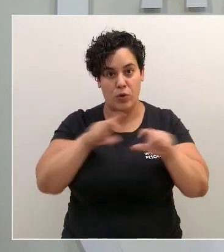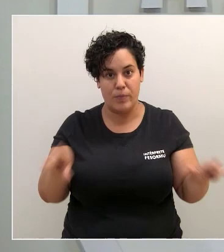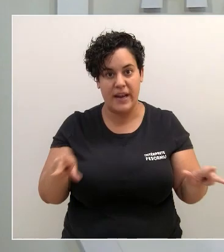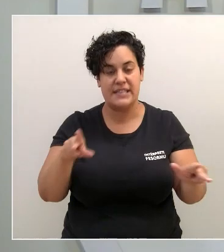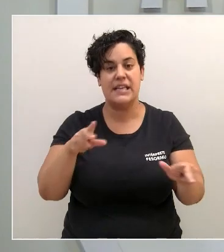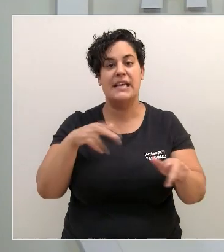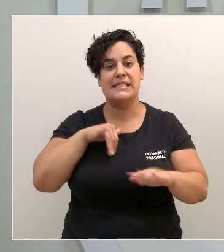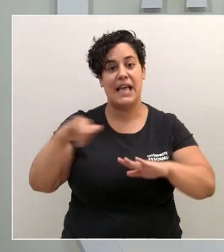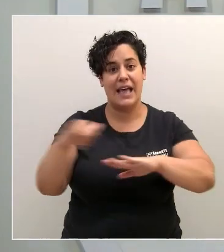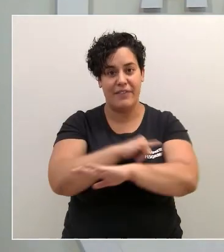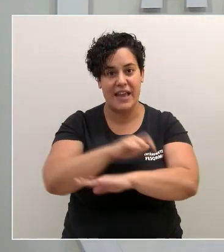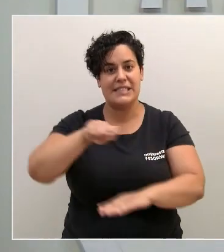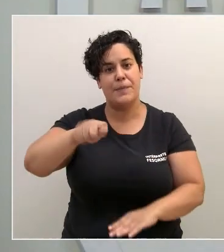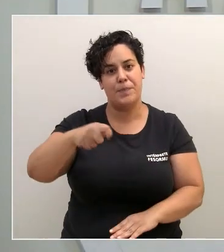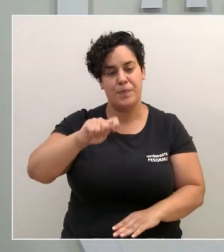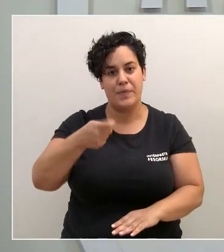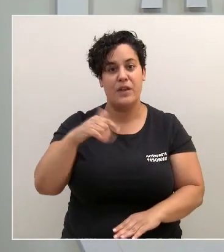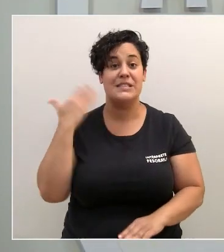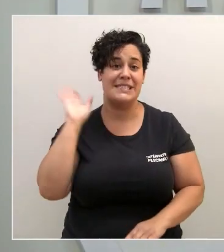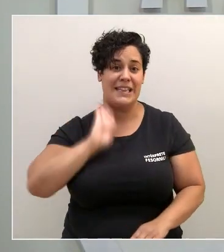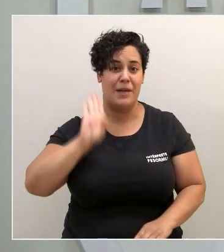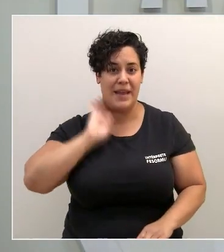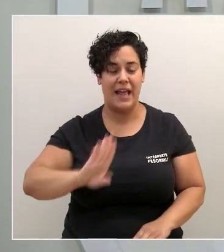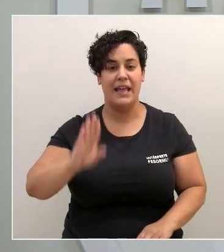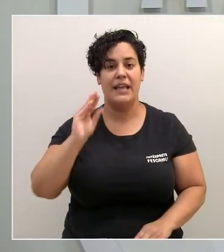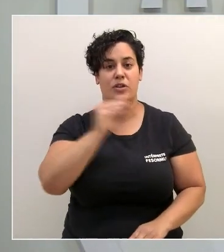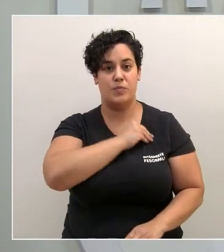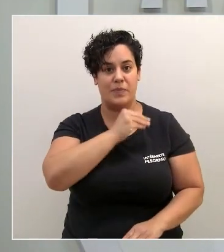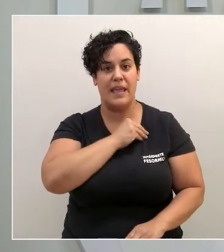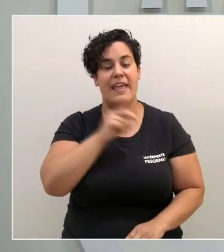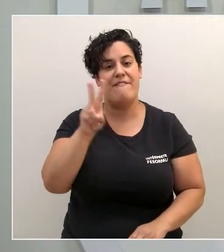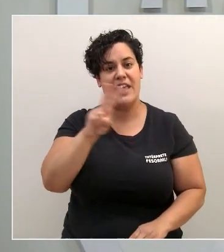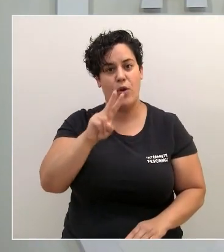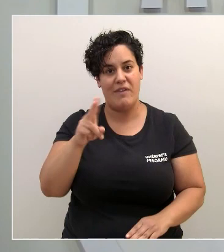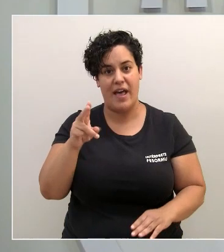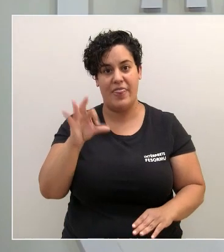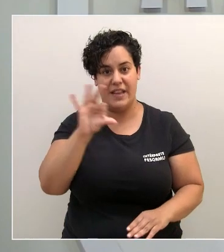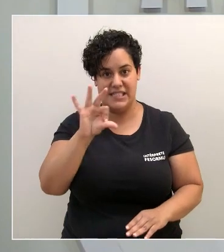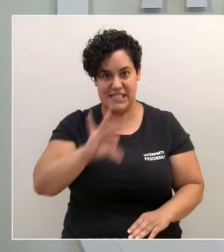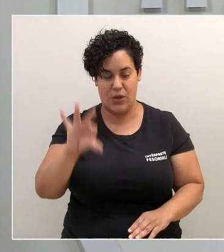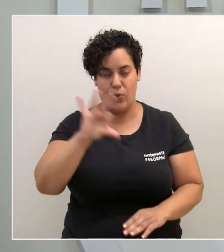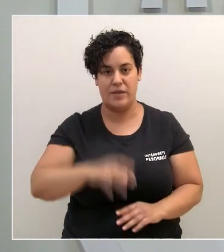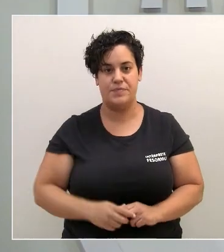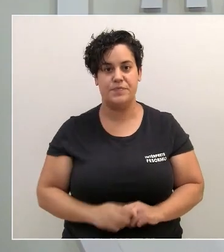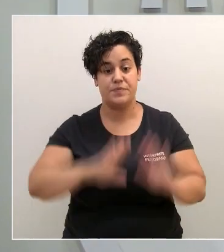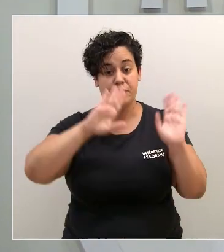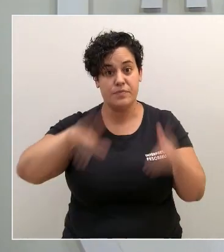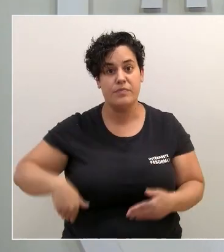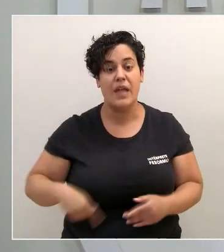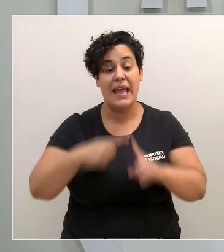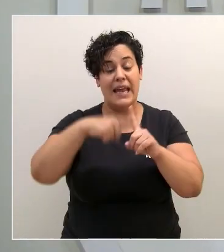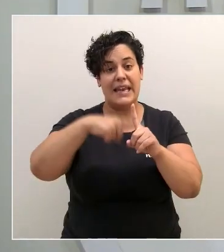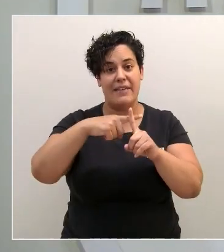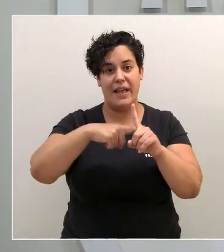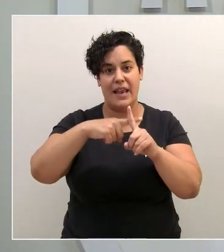San Javier, San Pedro, Santomera, Totana y Villanueva del Segura. Y por último, en un nivel de